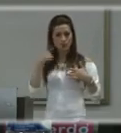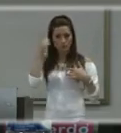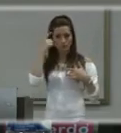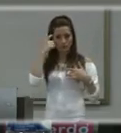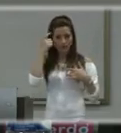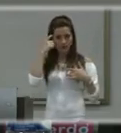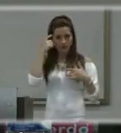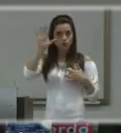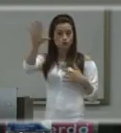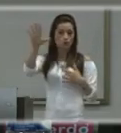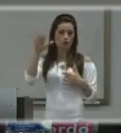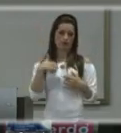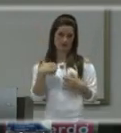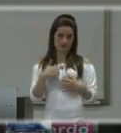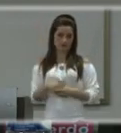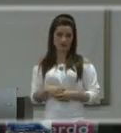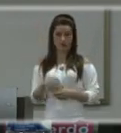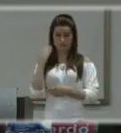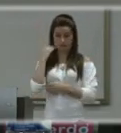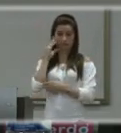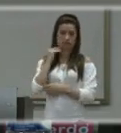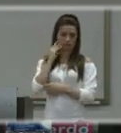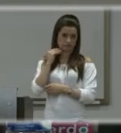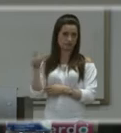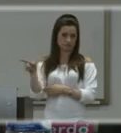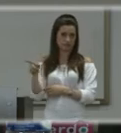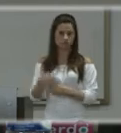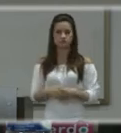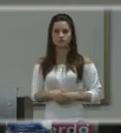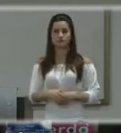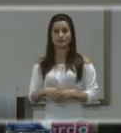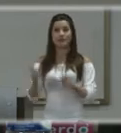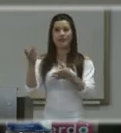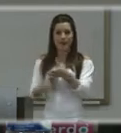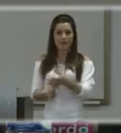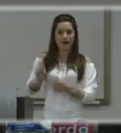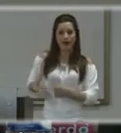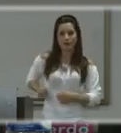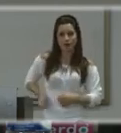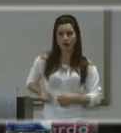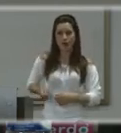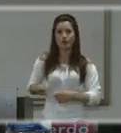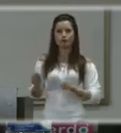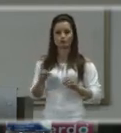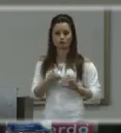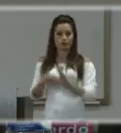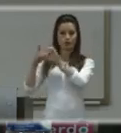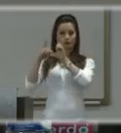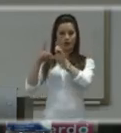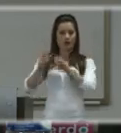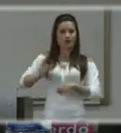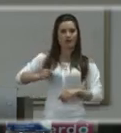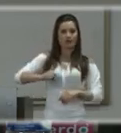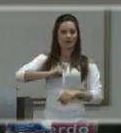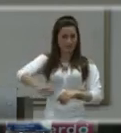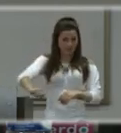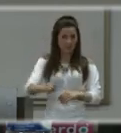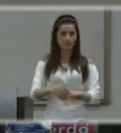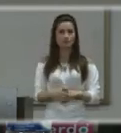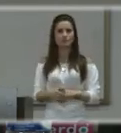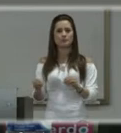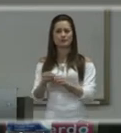Argentina. Y ella, pues además de todo esto, pues es abogada y es doctora en derecho y ha trabajado, tiene